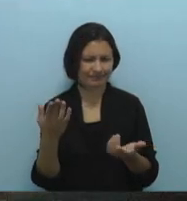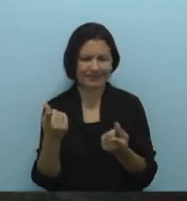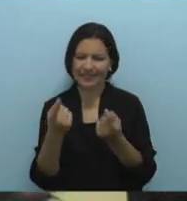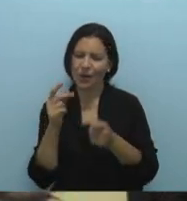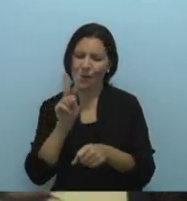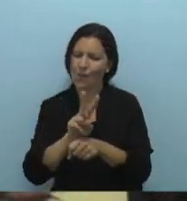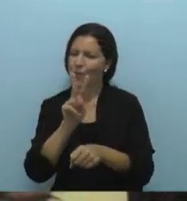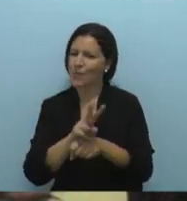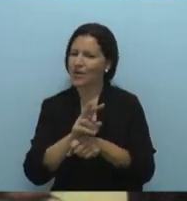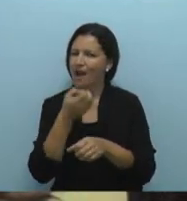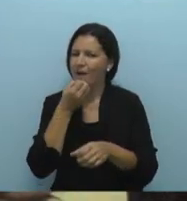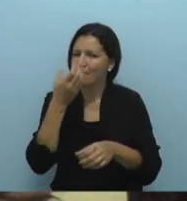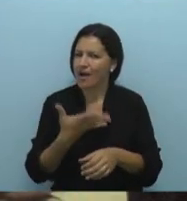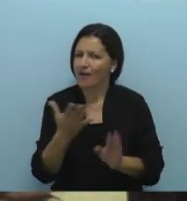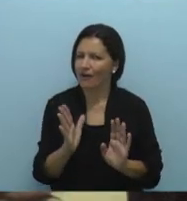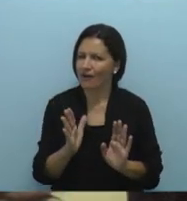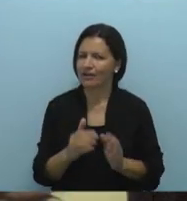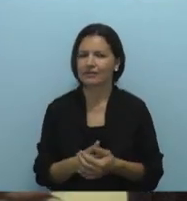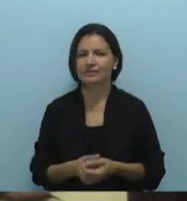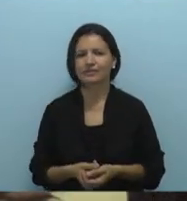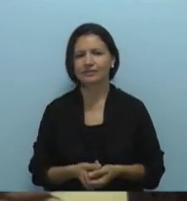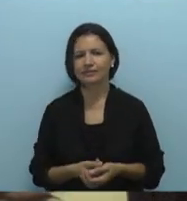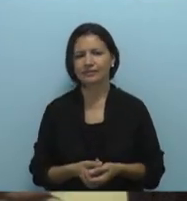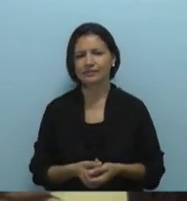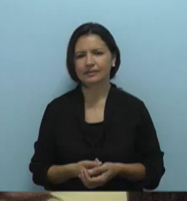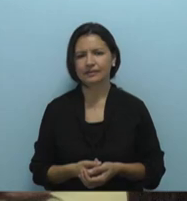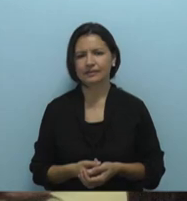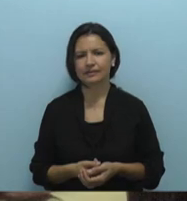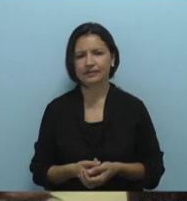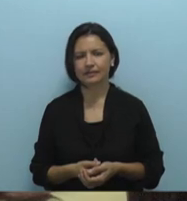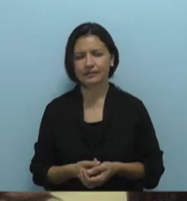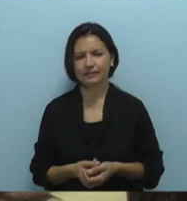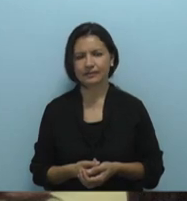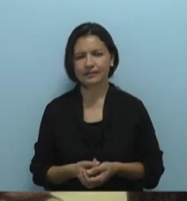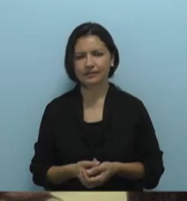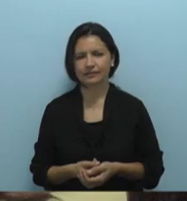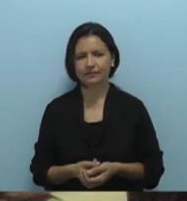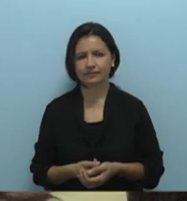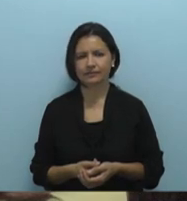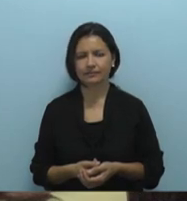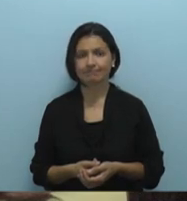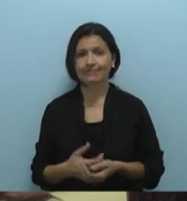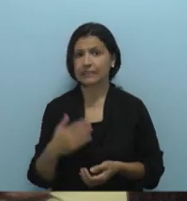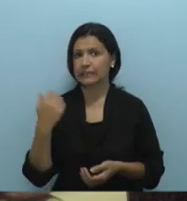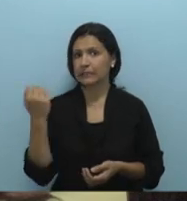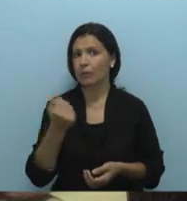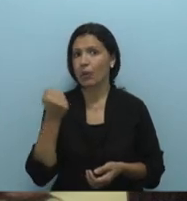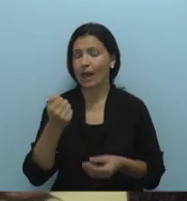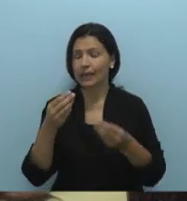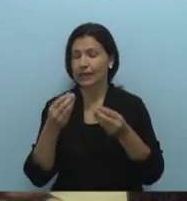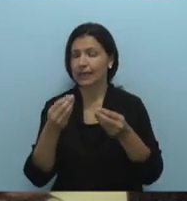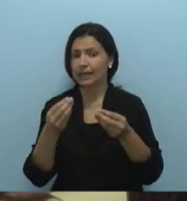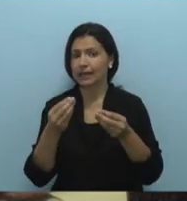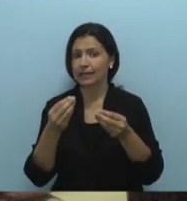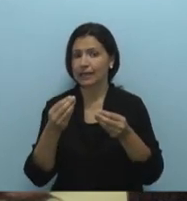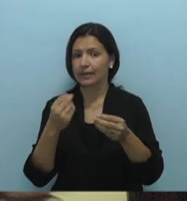alguna manera hay que mejorar para nuestras herencias. Pero lo que sí necesitamos, y es imprescindible marcar, es